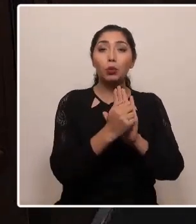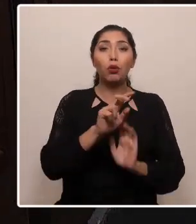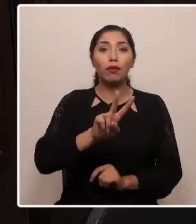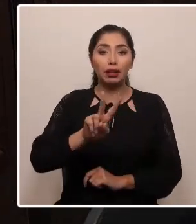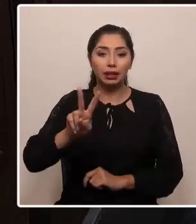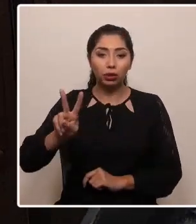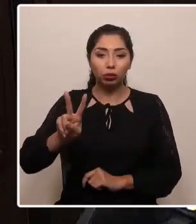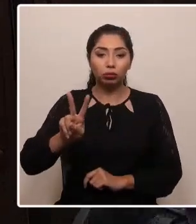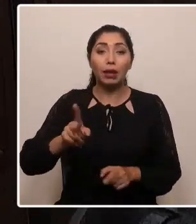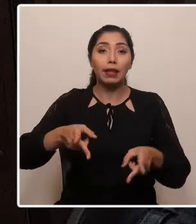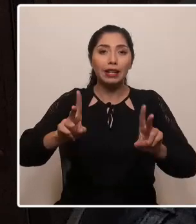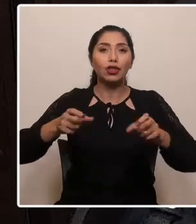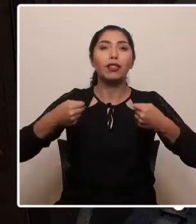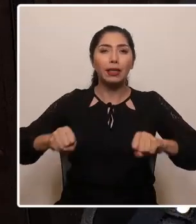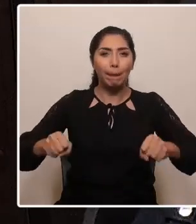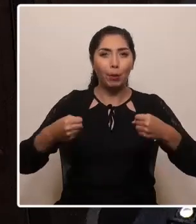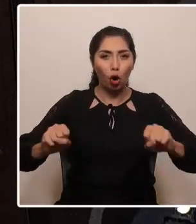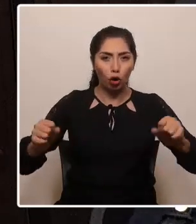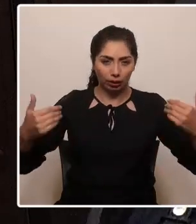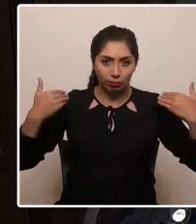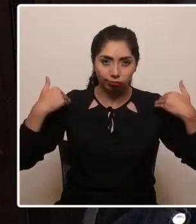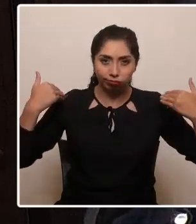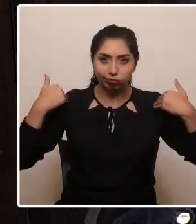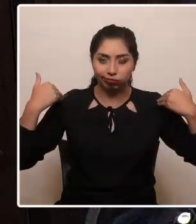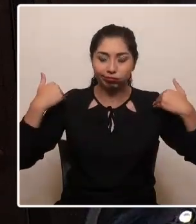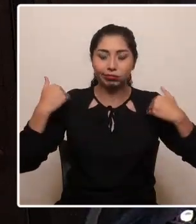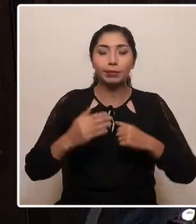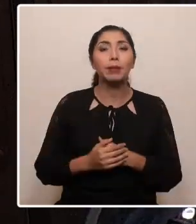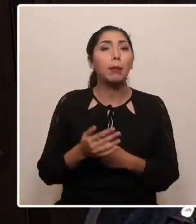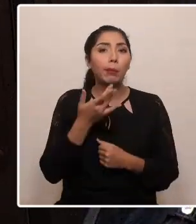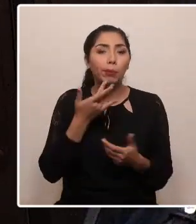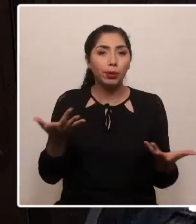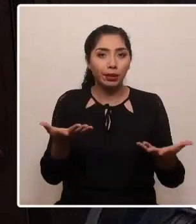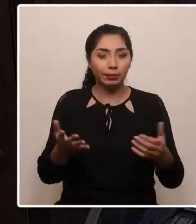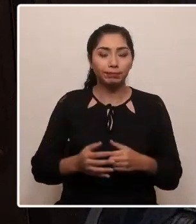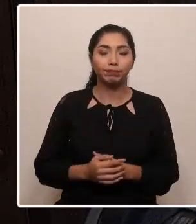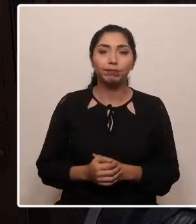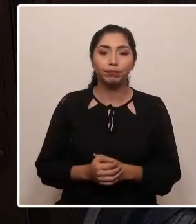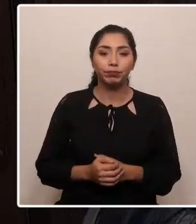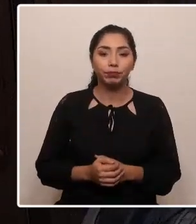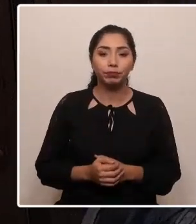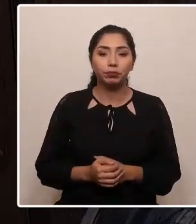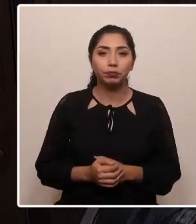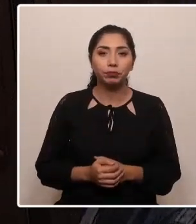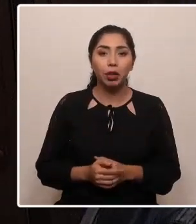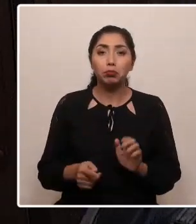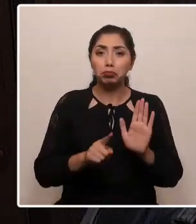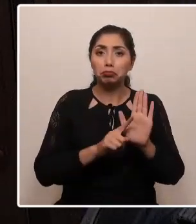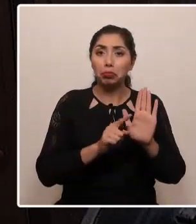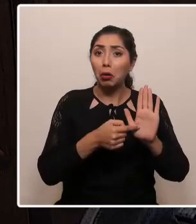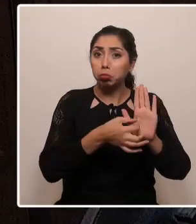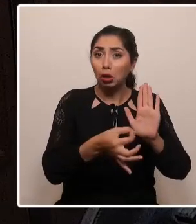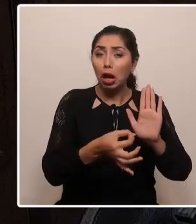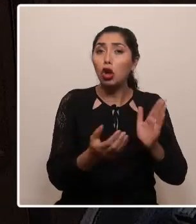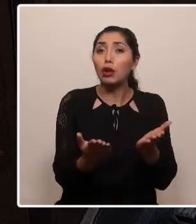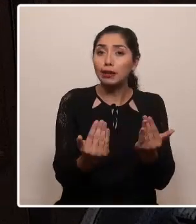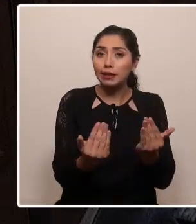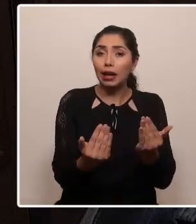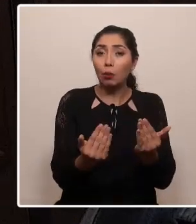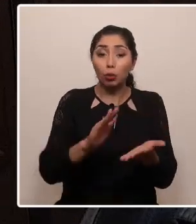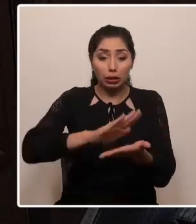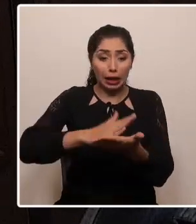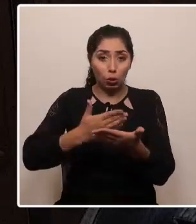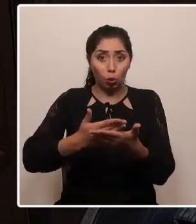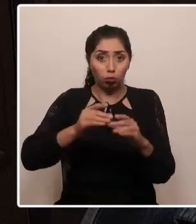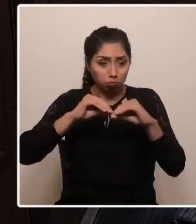asegura el derecho al deporte y las prácticas corporales, pues contempla como lo necesario para una buena salud, bienestar y el desarrollo